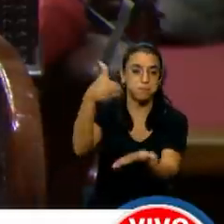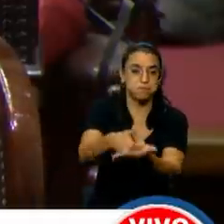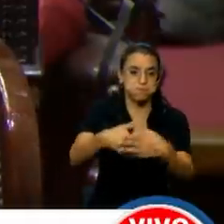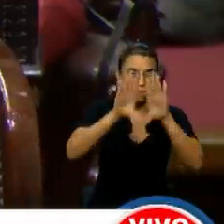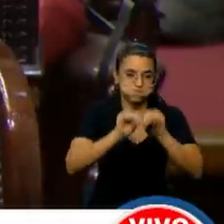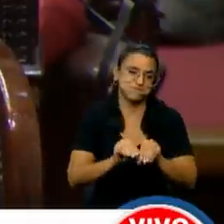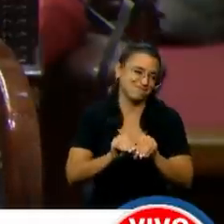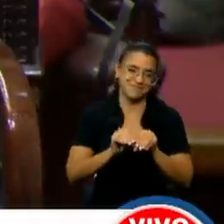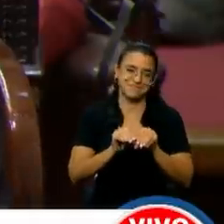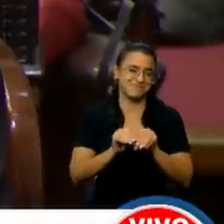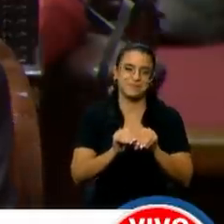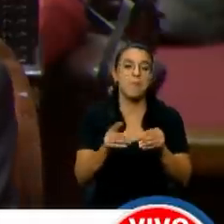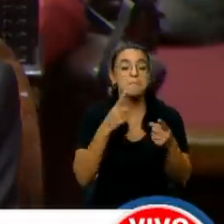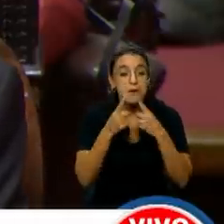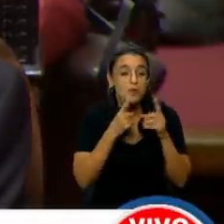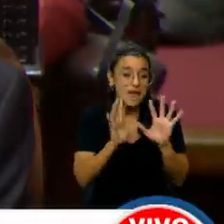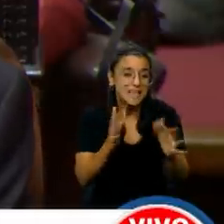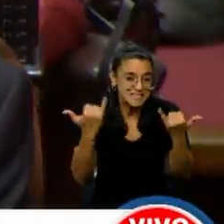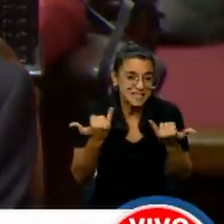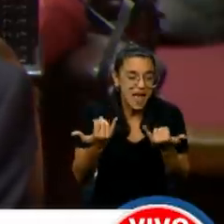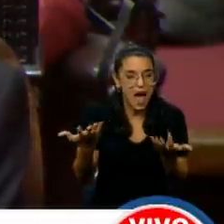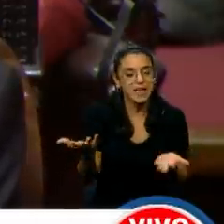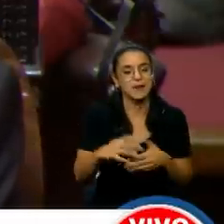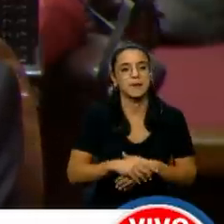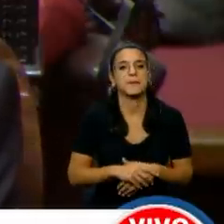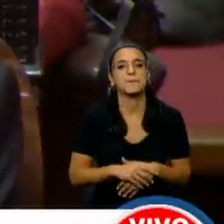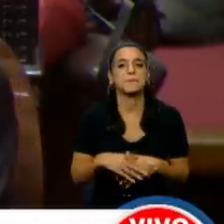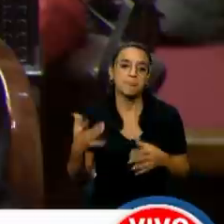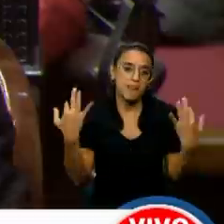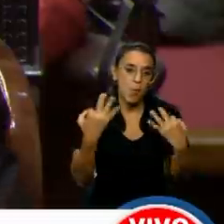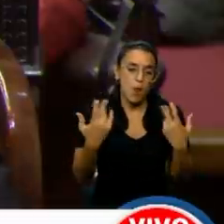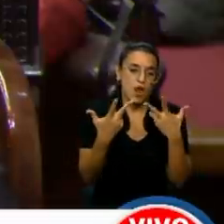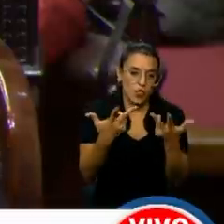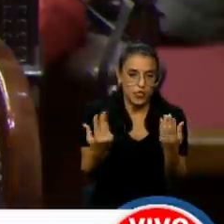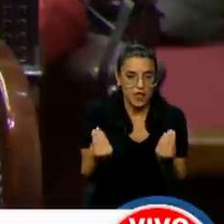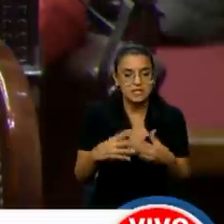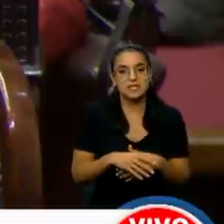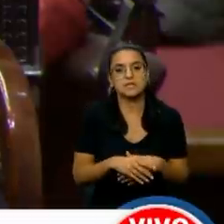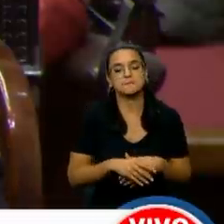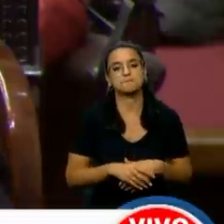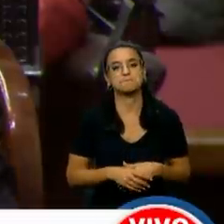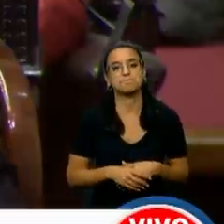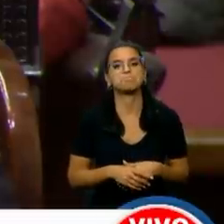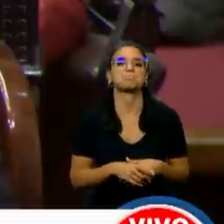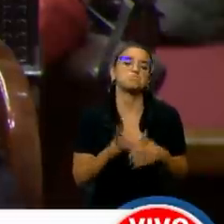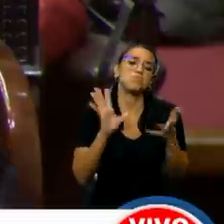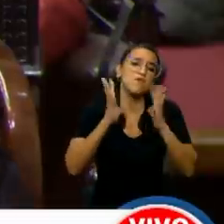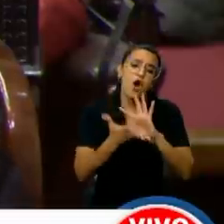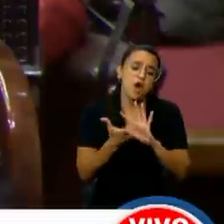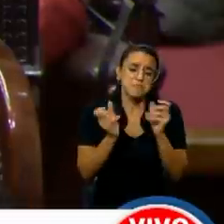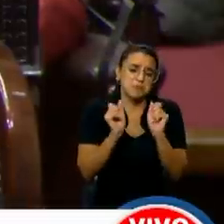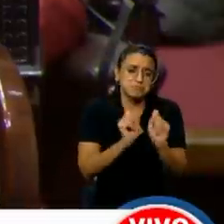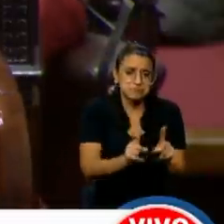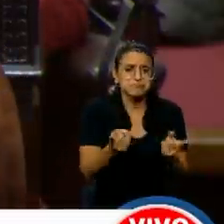hasta estas preguntas se han hecho y creo que es bueno recalcar que se dieron a su manera a su